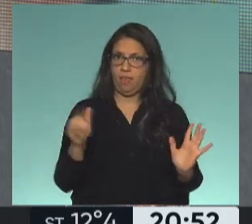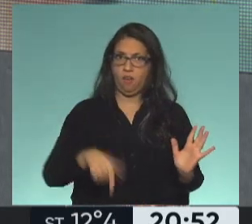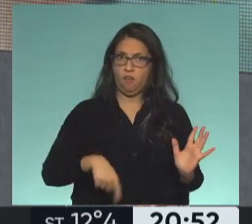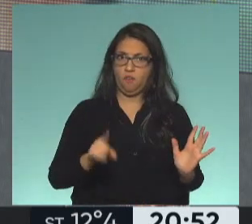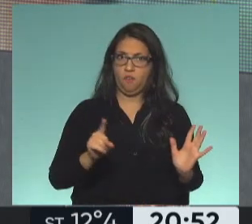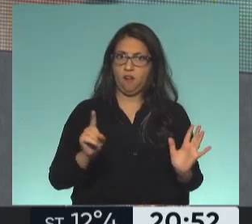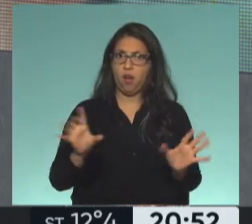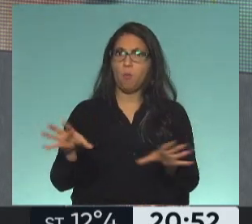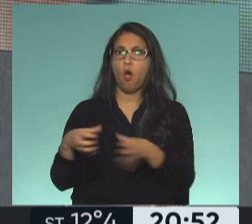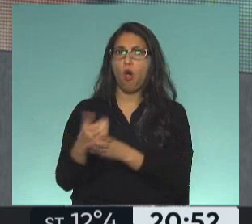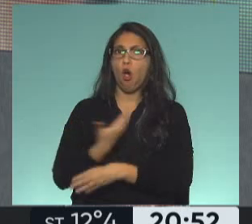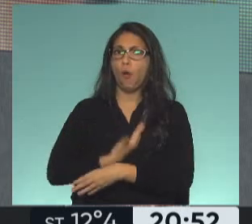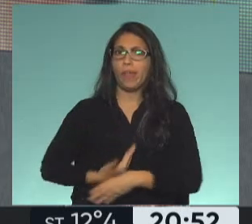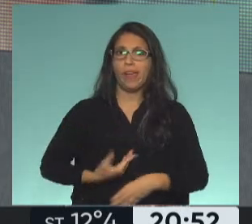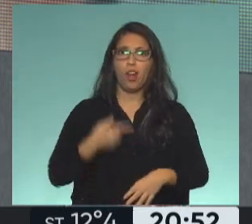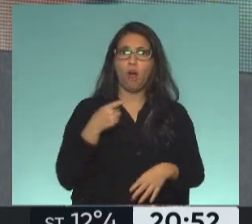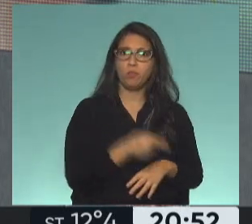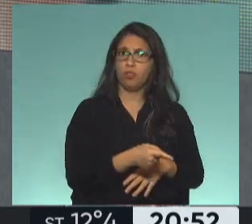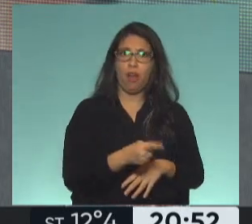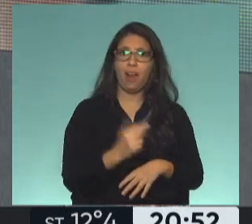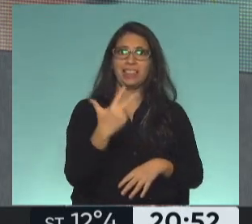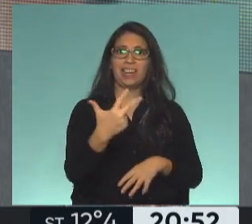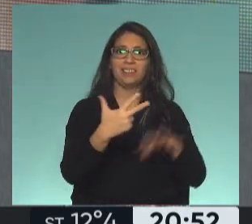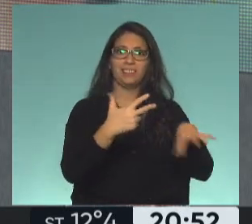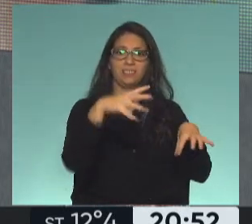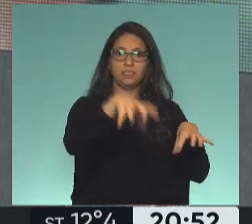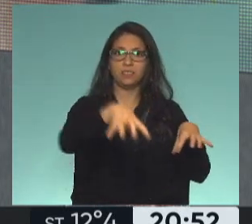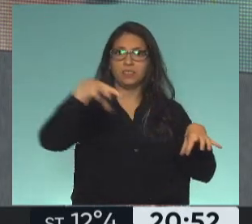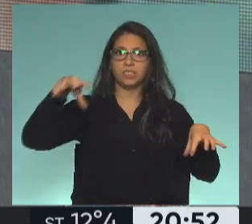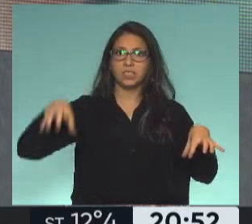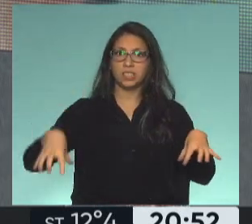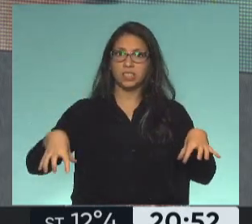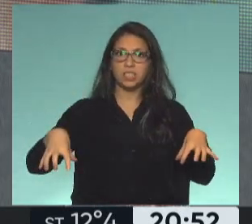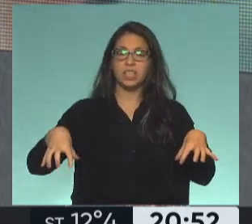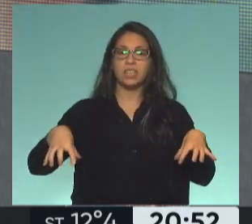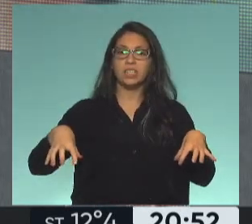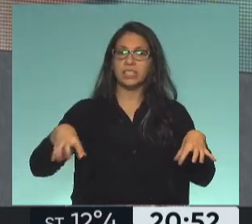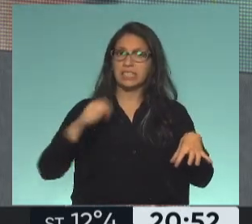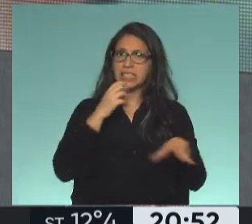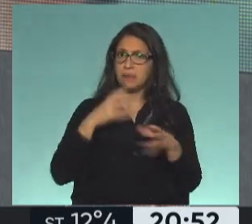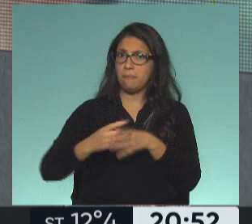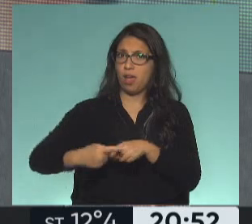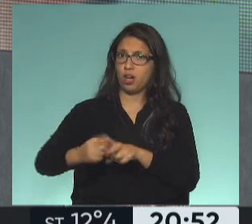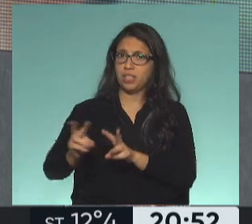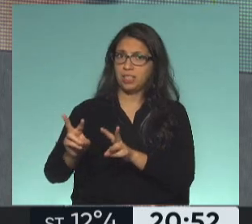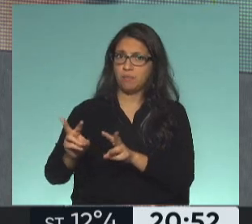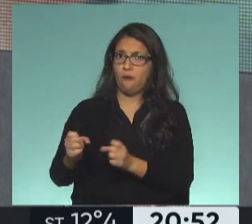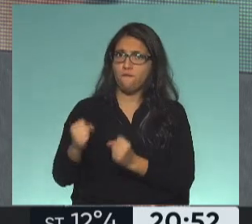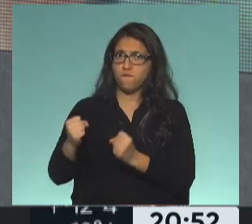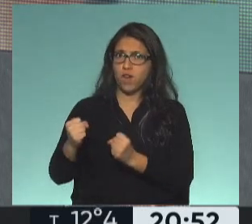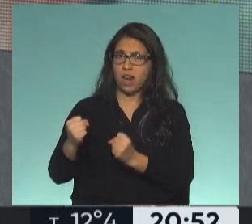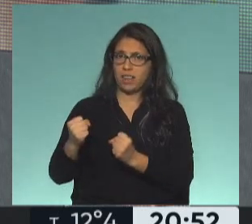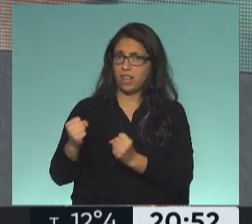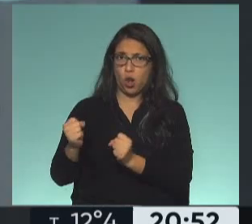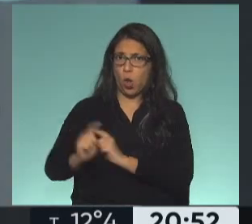de gobierno y la opositora. Ya no hay más dos, ahora hay tres. Entonces, al haber tres, si el peronismo no juega fuerte, o sea,